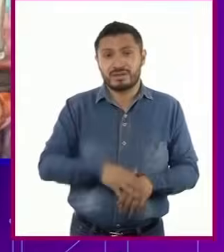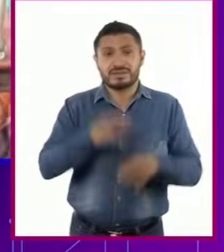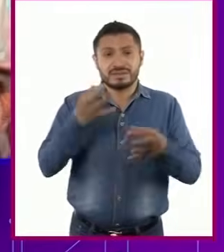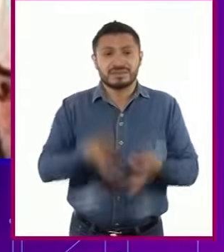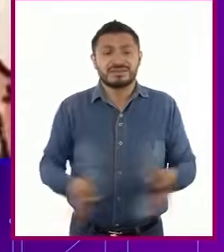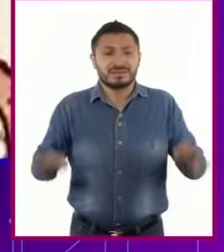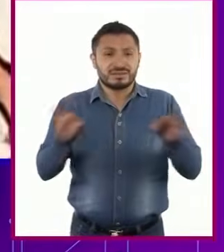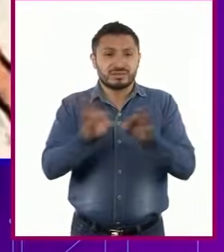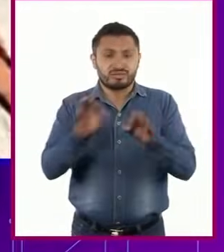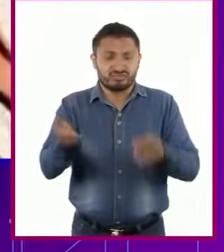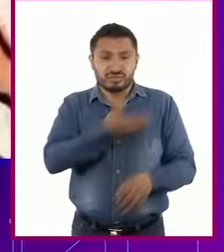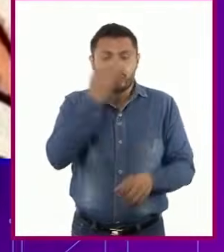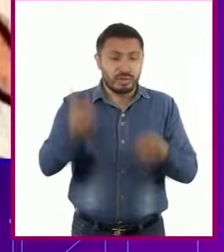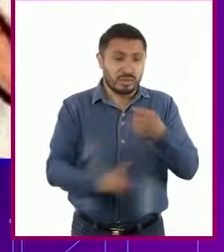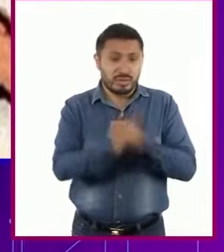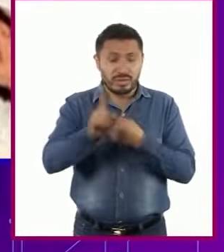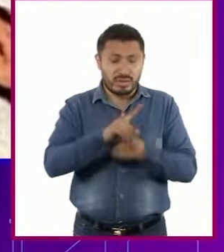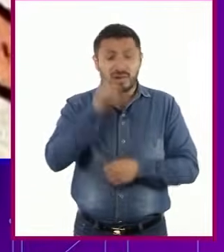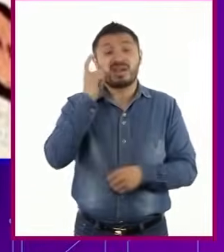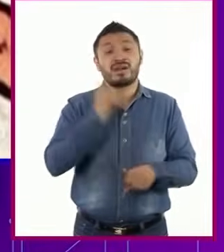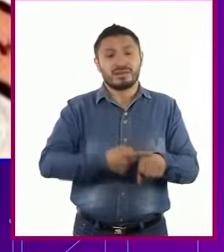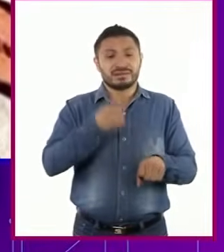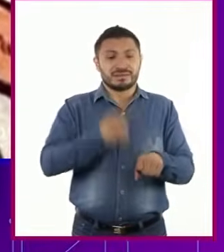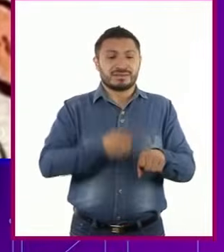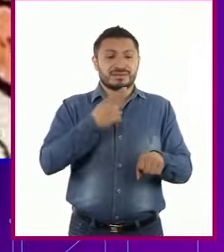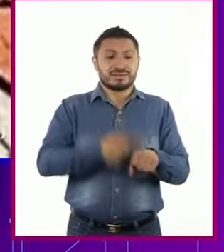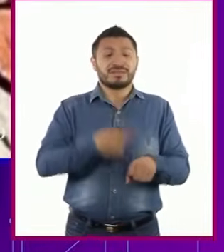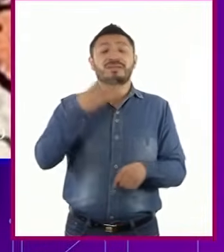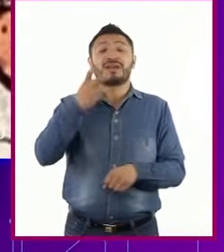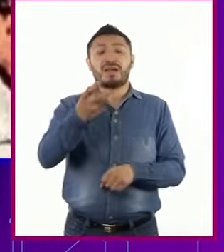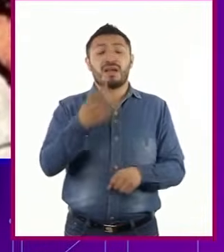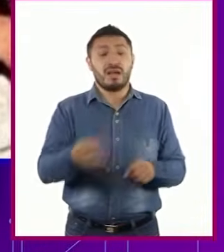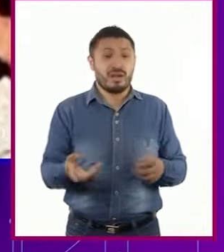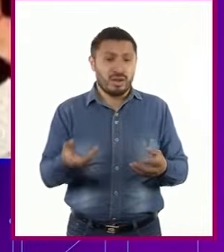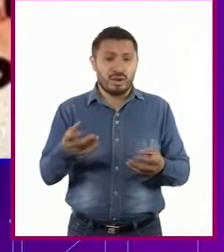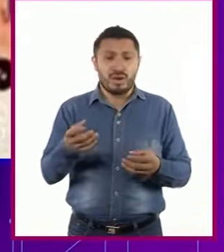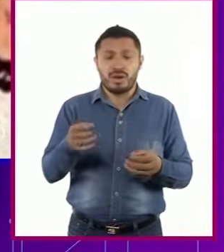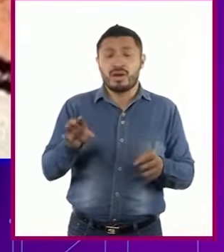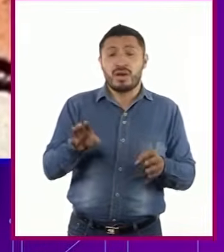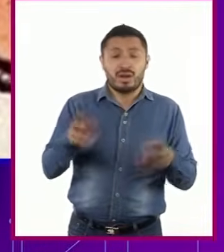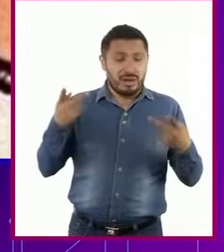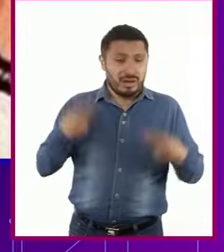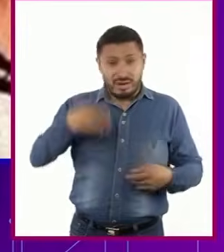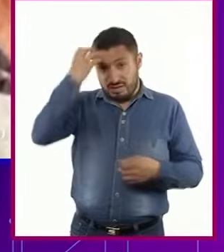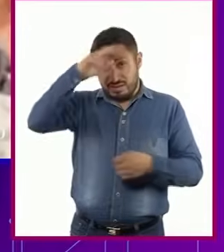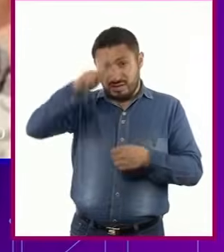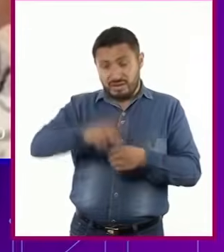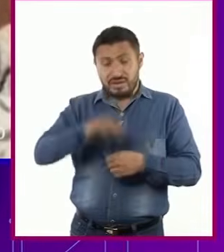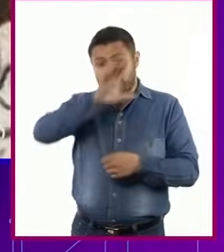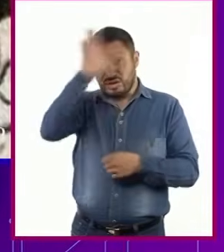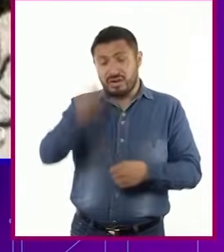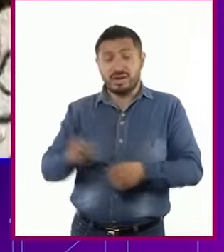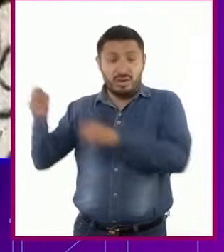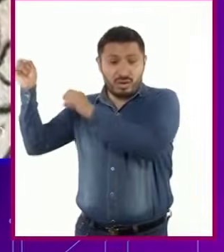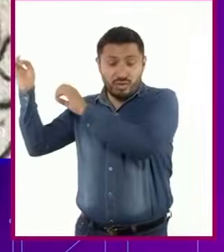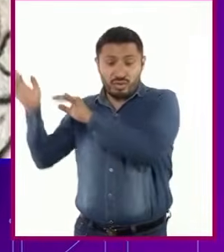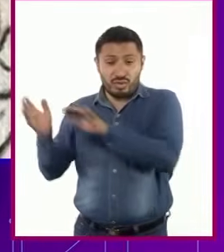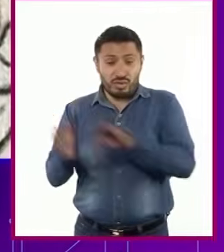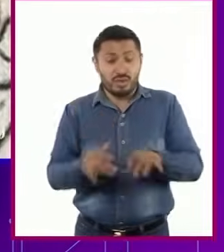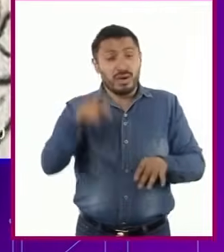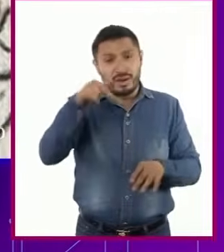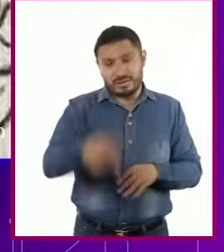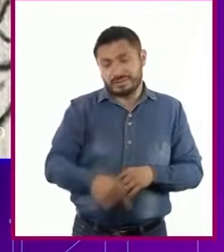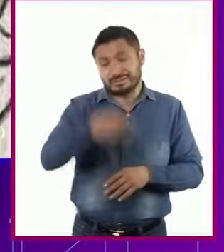problema fueron las enfermedades que trajeron los europeos y los africanos y que